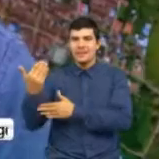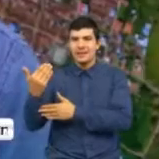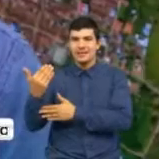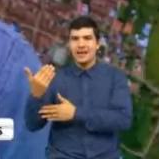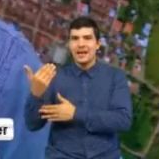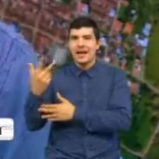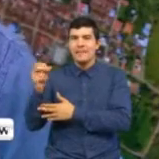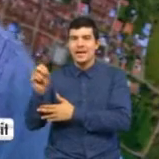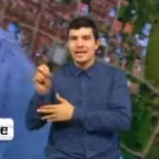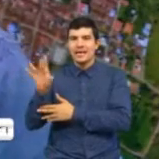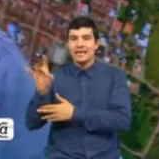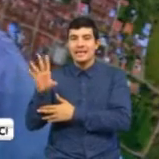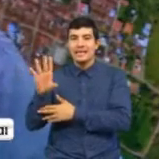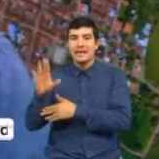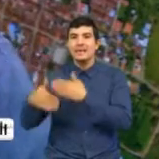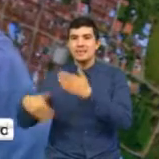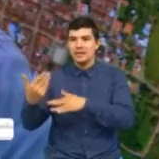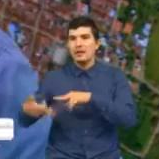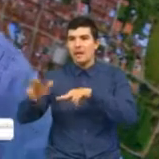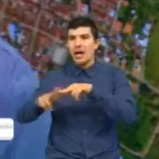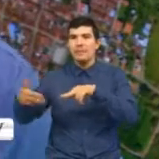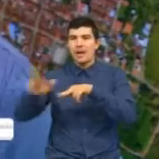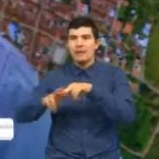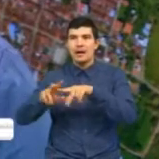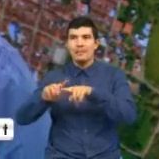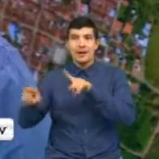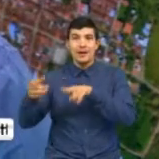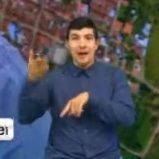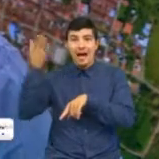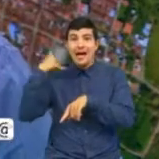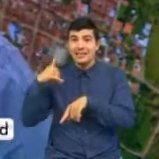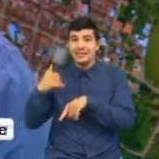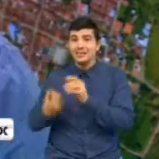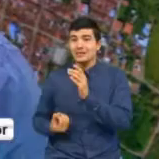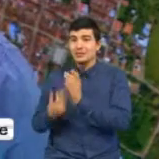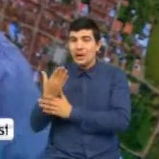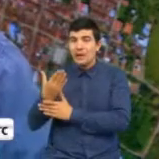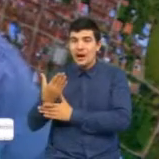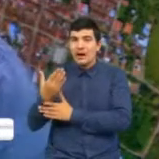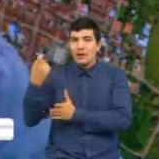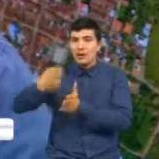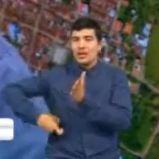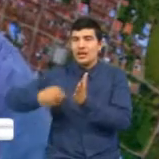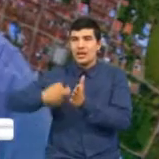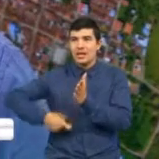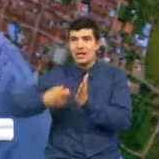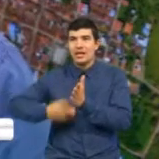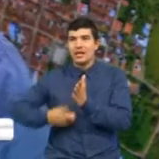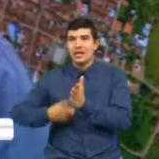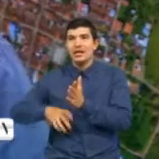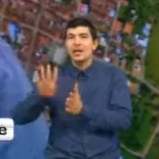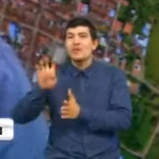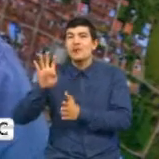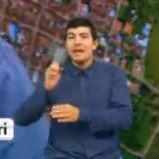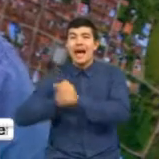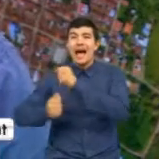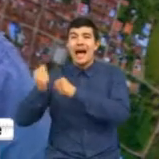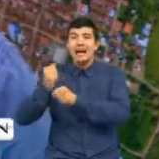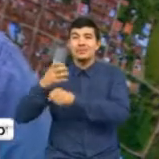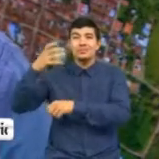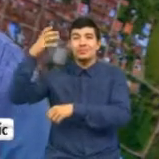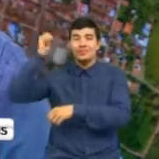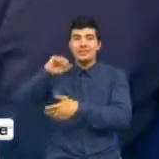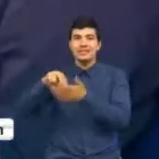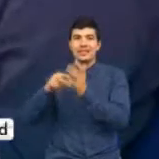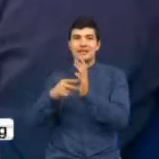pero previo a eso hay que tener en cuenta que la anterior actualización que se había realizado en el municipio había sido nueve años atrás es decir en el año